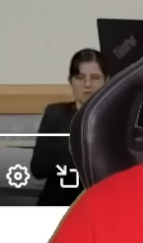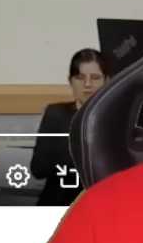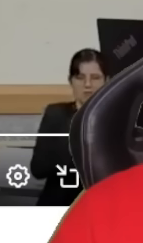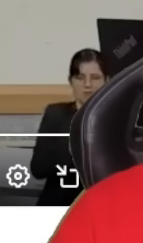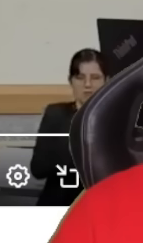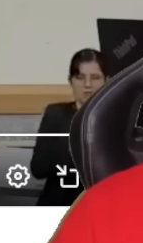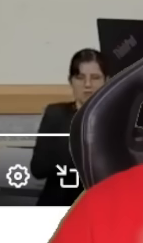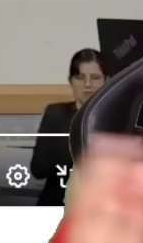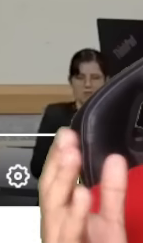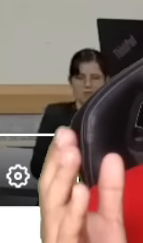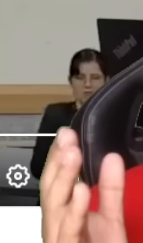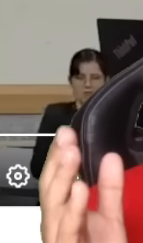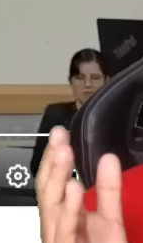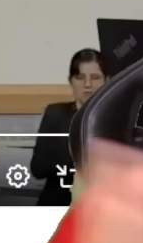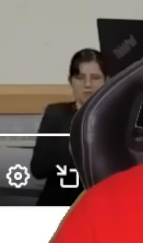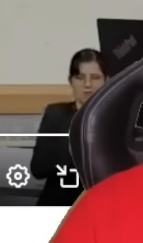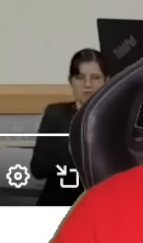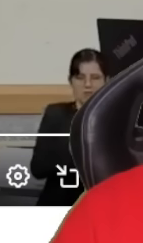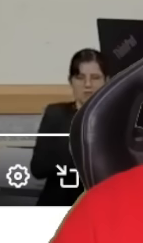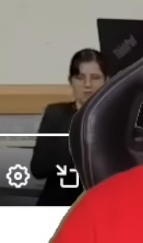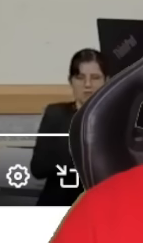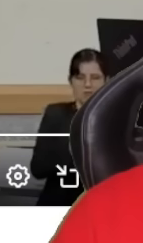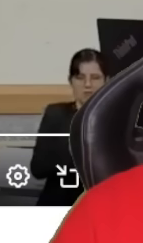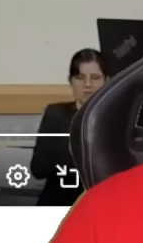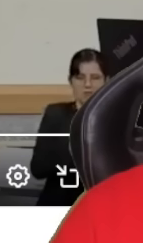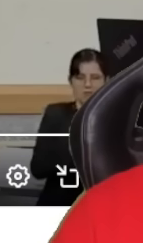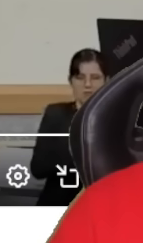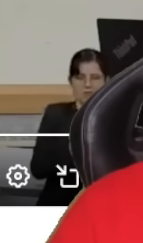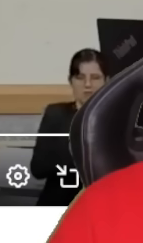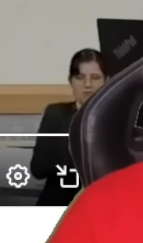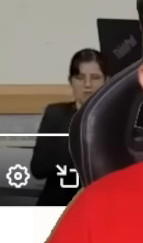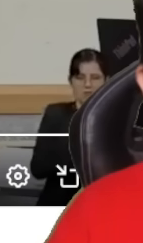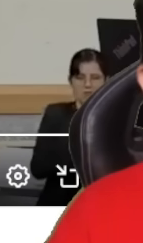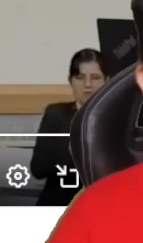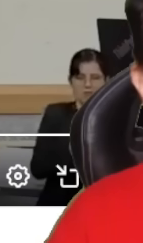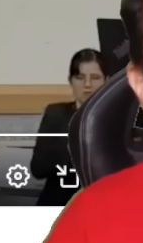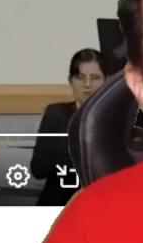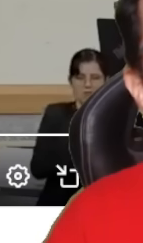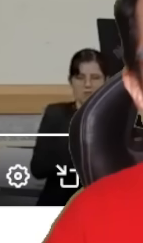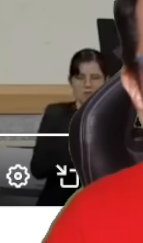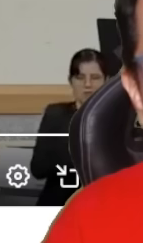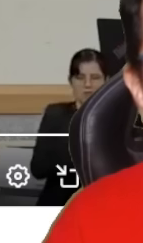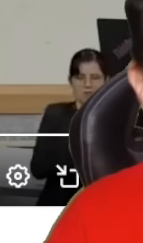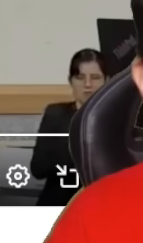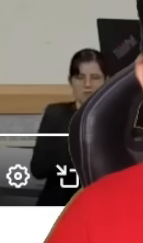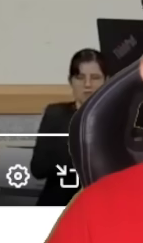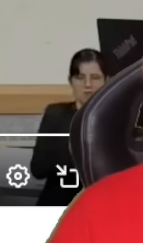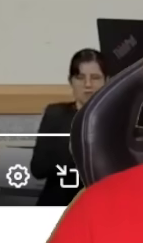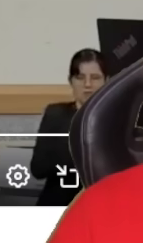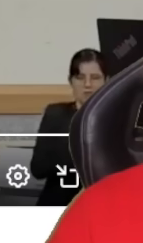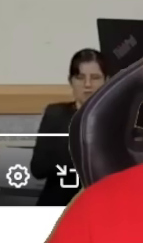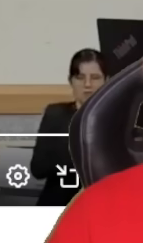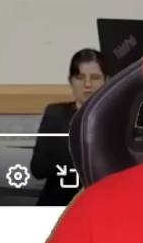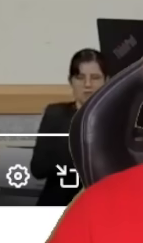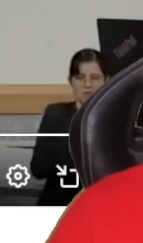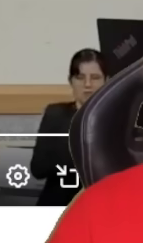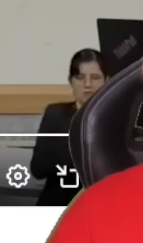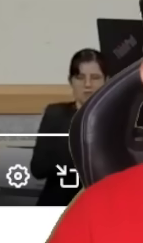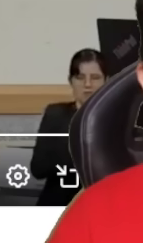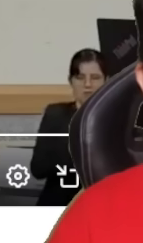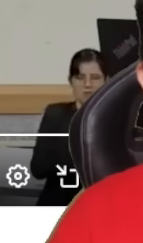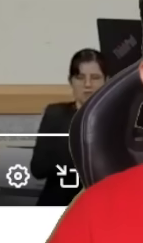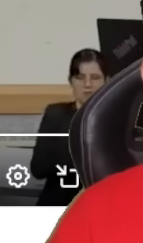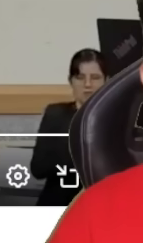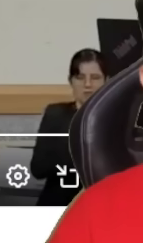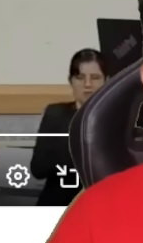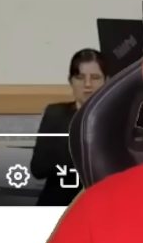estados Sí no más no Y todavía hoy este le le les suma